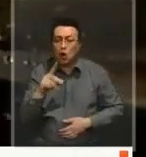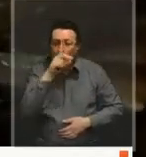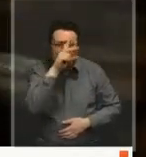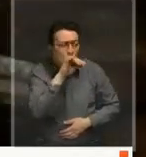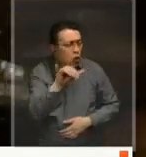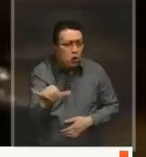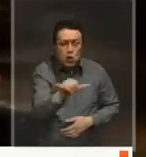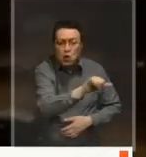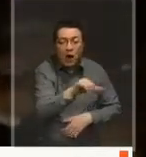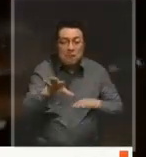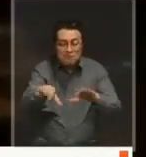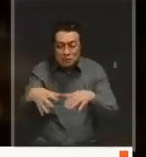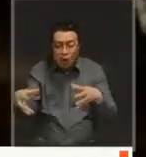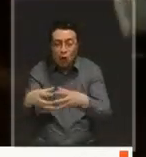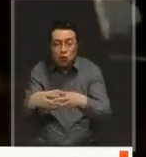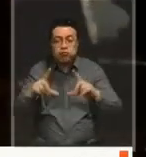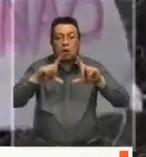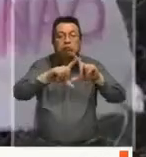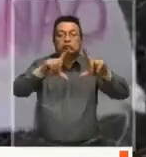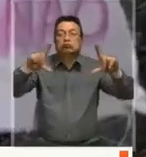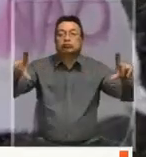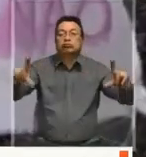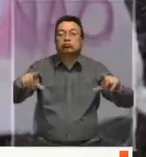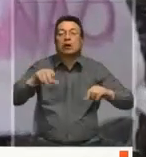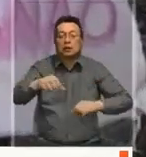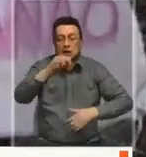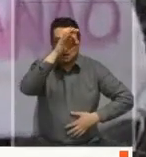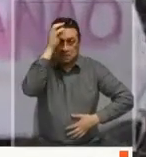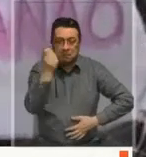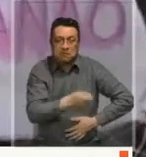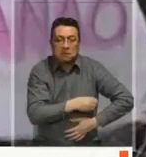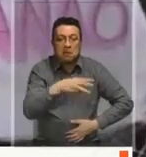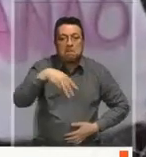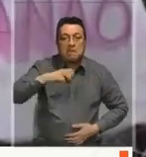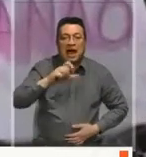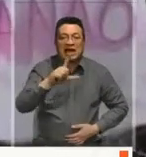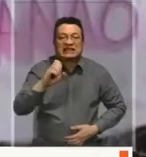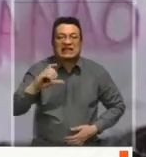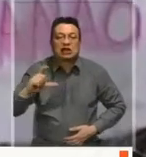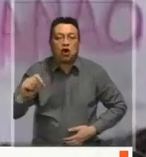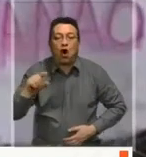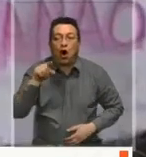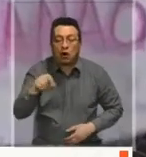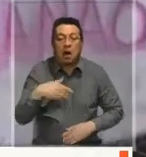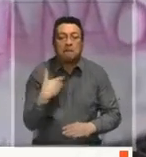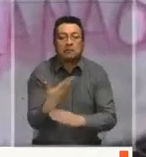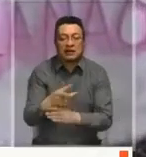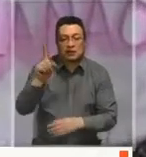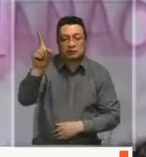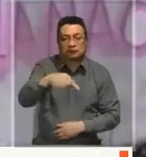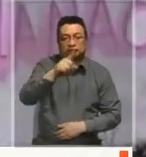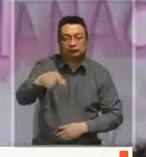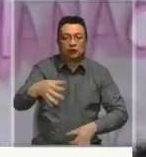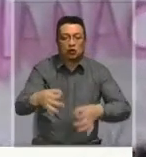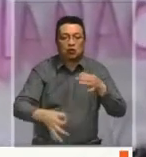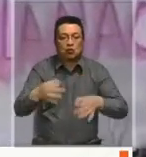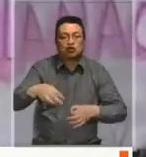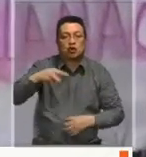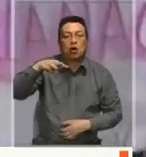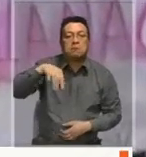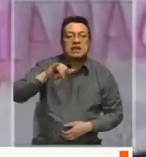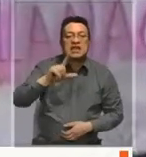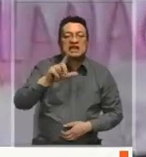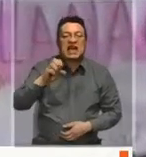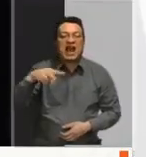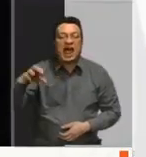misma agrupación lo firmó. La resistencia mapuche mayeco también pidiendo la nulidad al juicio de Joaquín Millanao, comunero